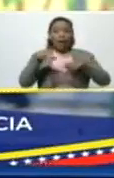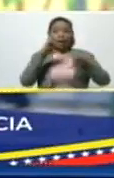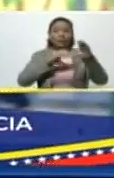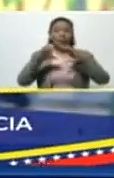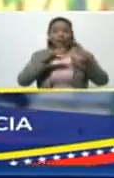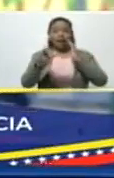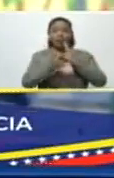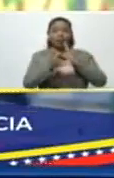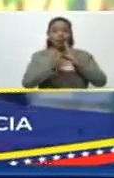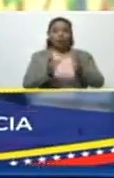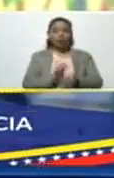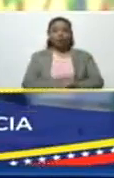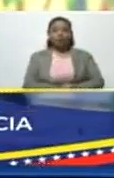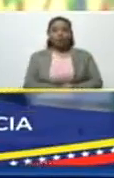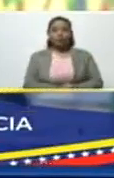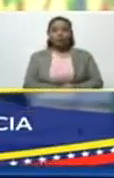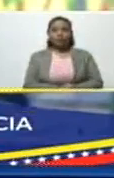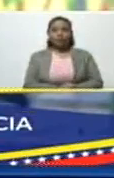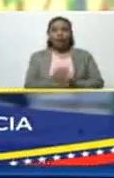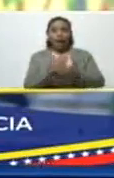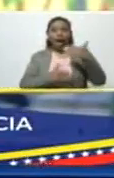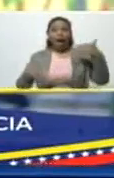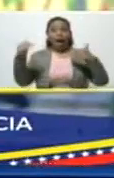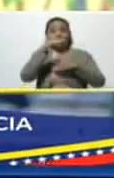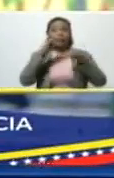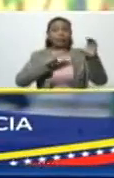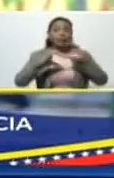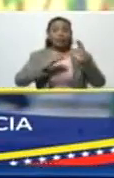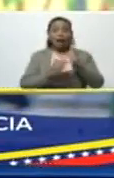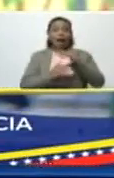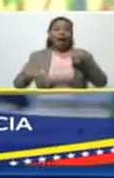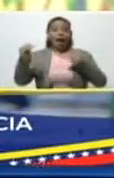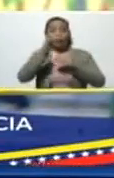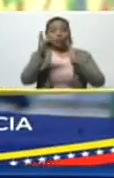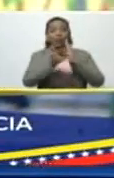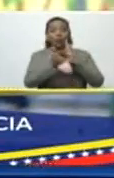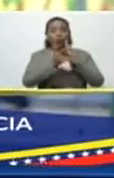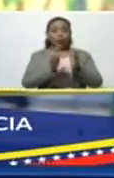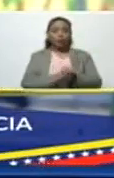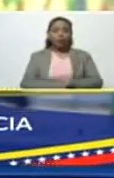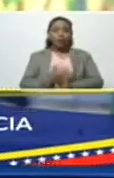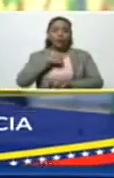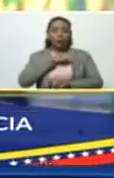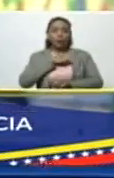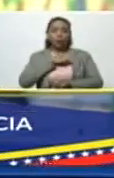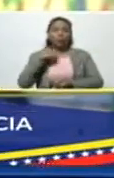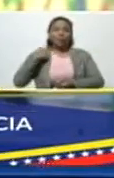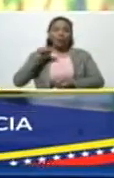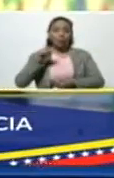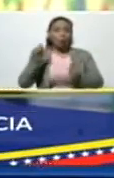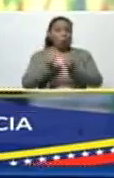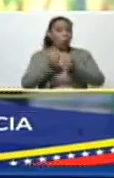en la tecnología, en la alta ciencia, en la alta tecnología. Y nosotros tenemos con